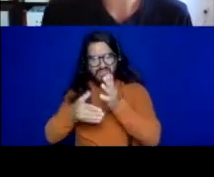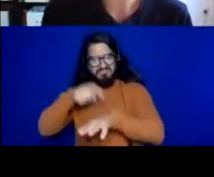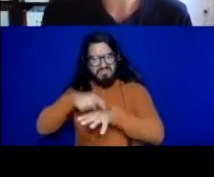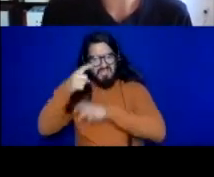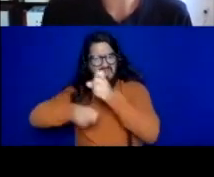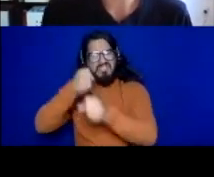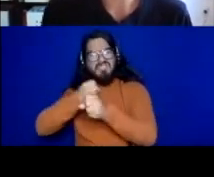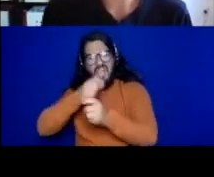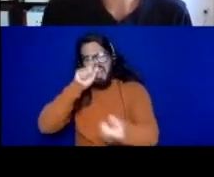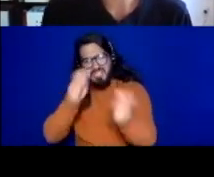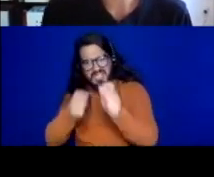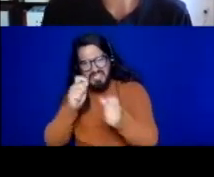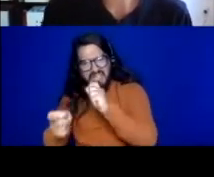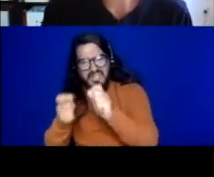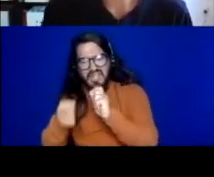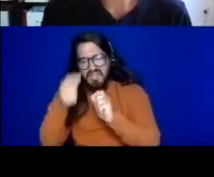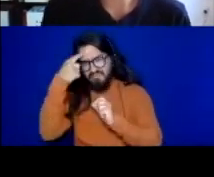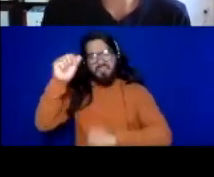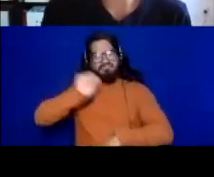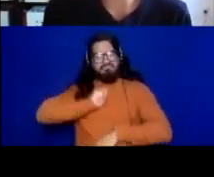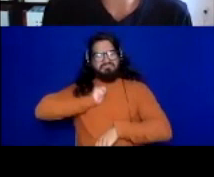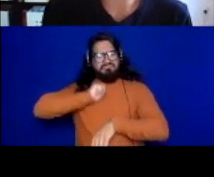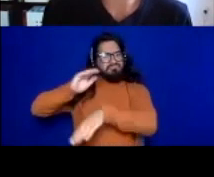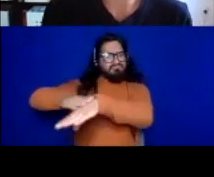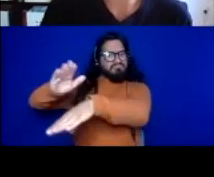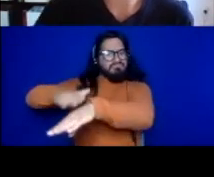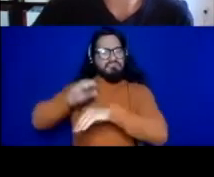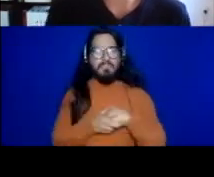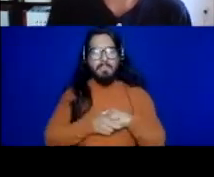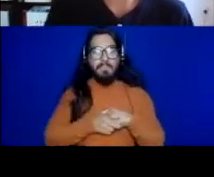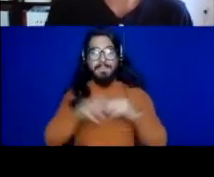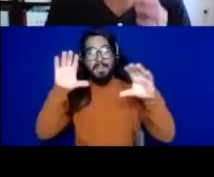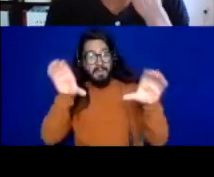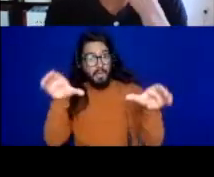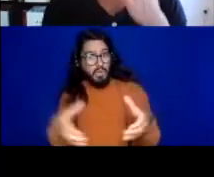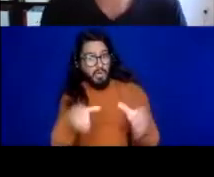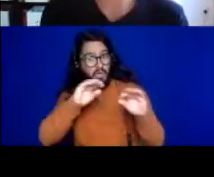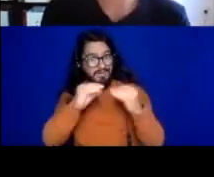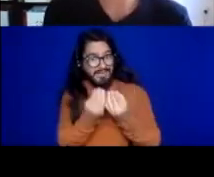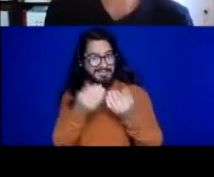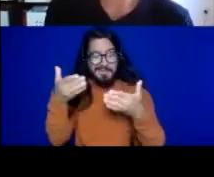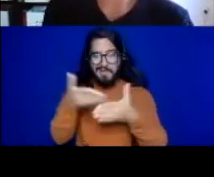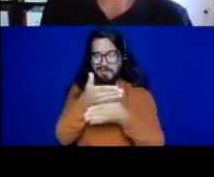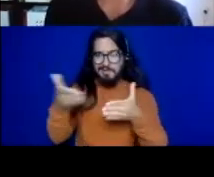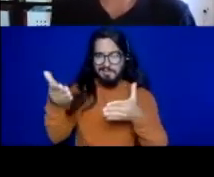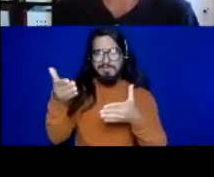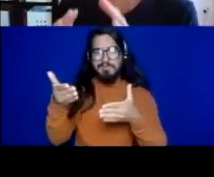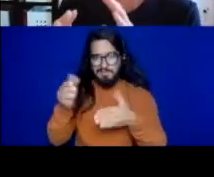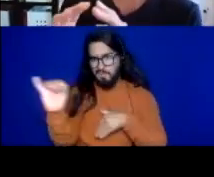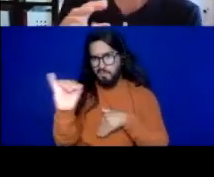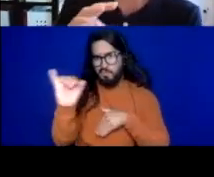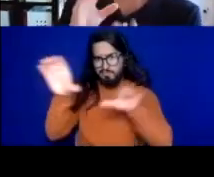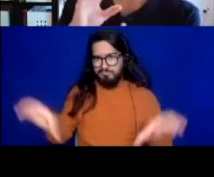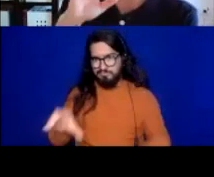unas cuantas veces al año establezco recordatorios. Y como organización para cuentas compartidas hacemos lo